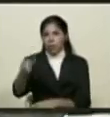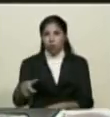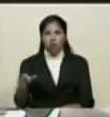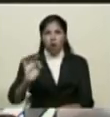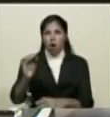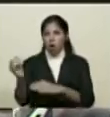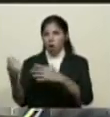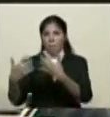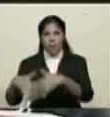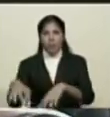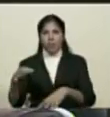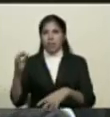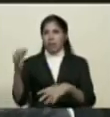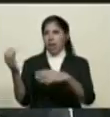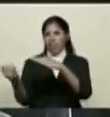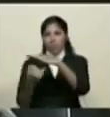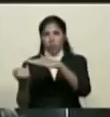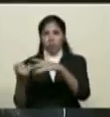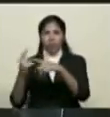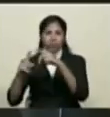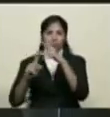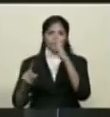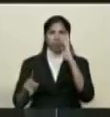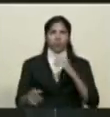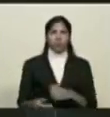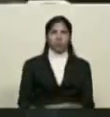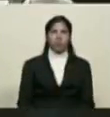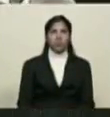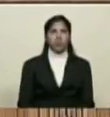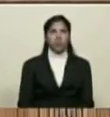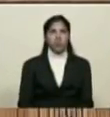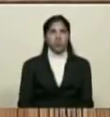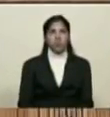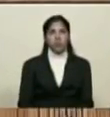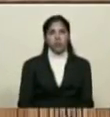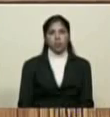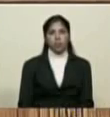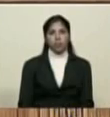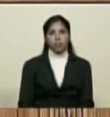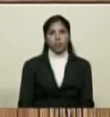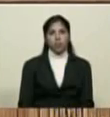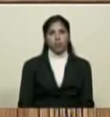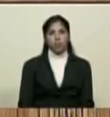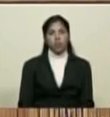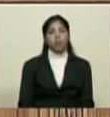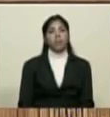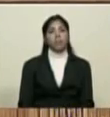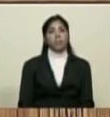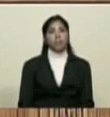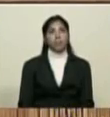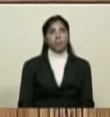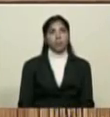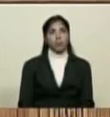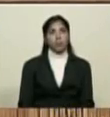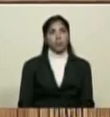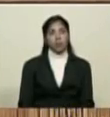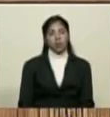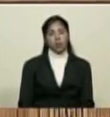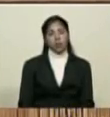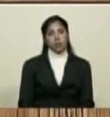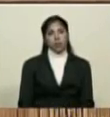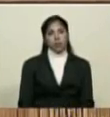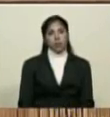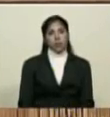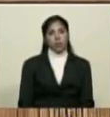No puede ser posible que nosotros hayamos ya, y es un convencimiento